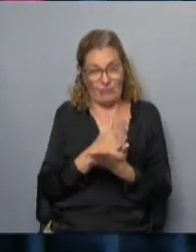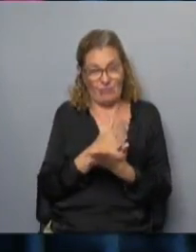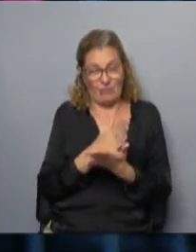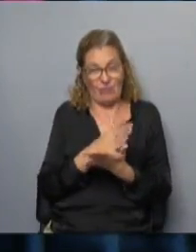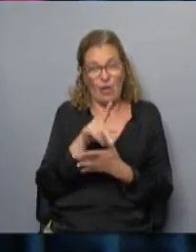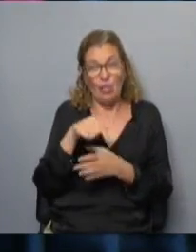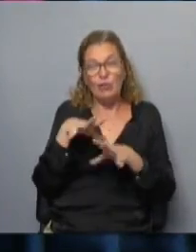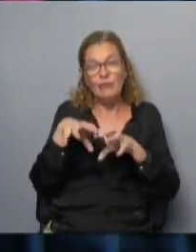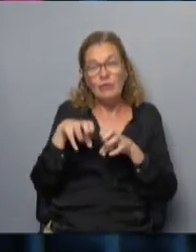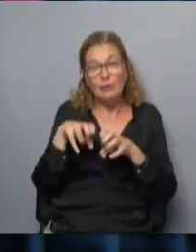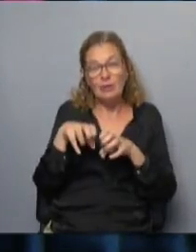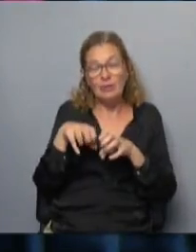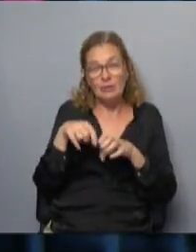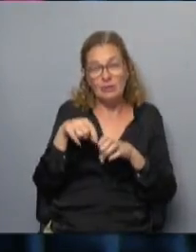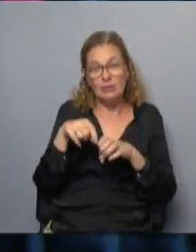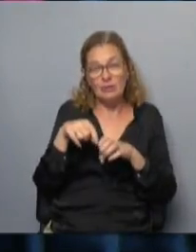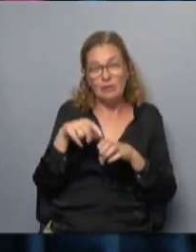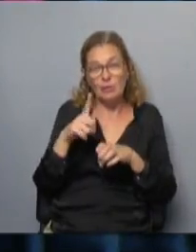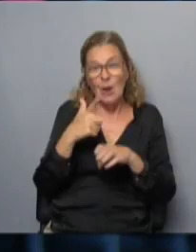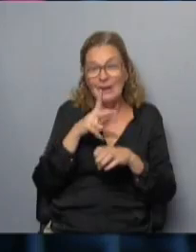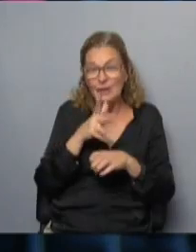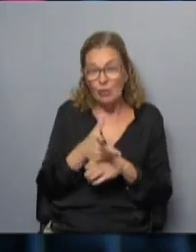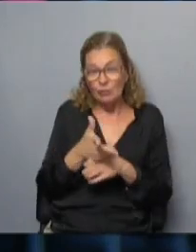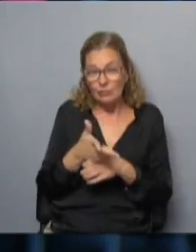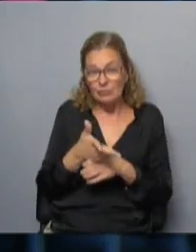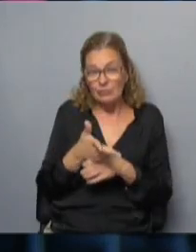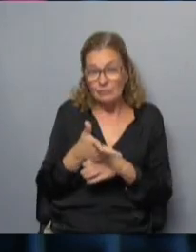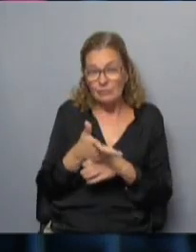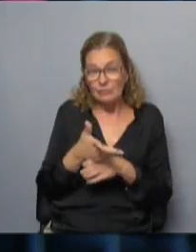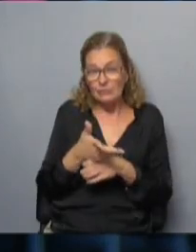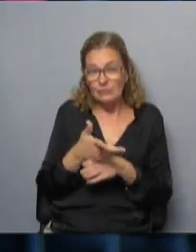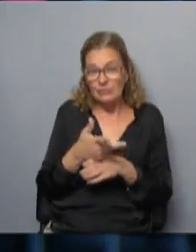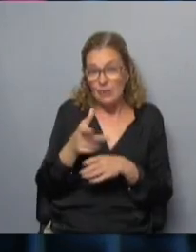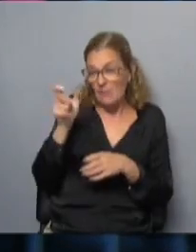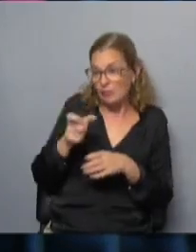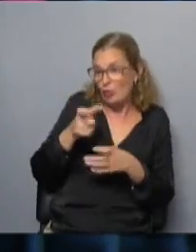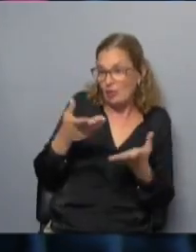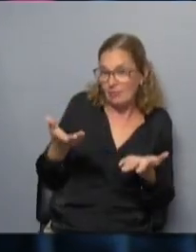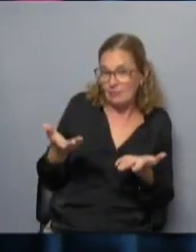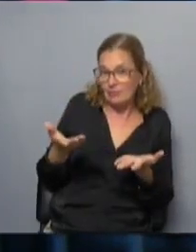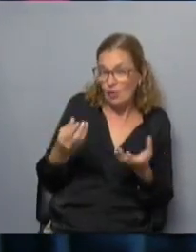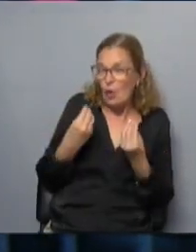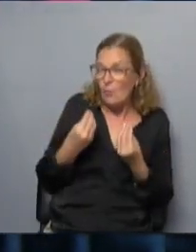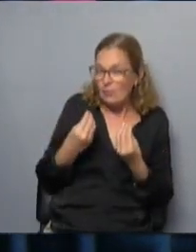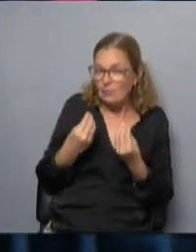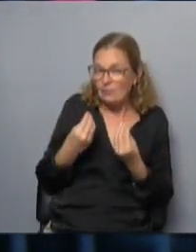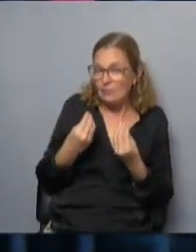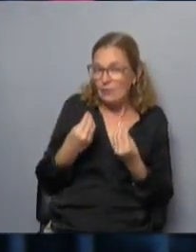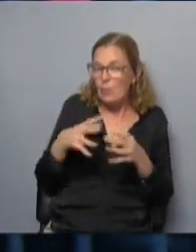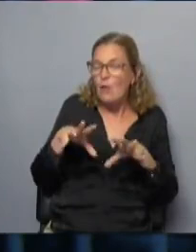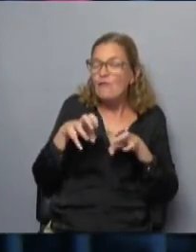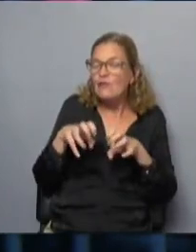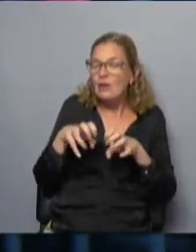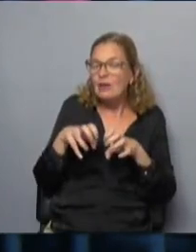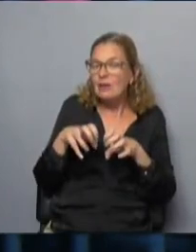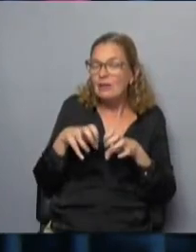dónde vive no tiene hijos no tiene gente como no como vive